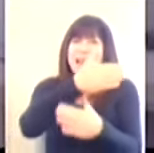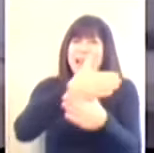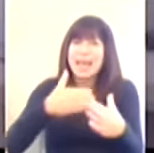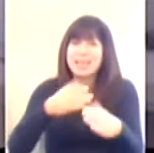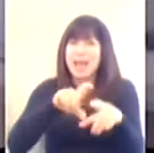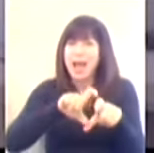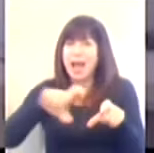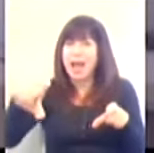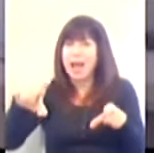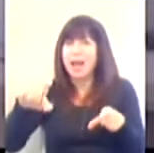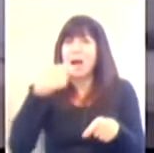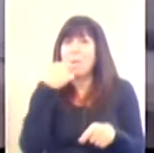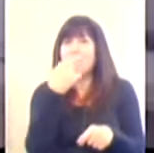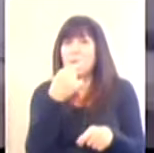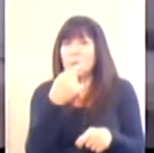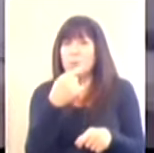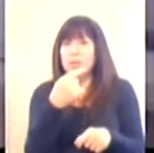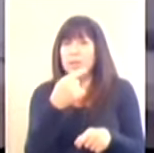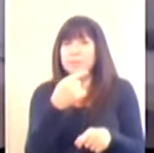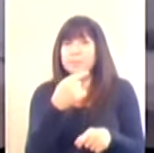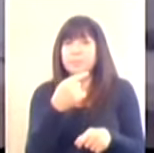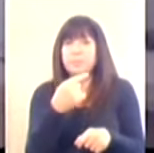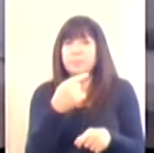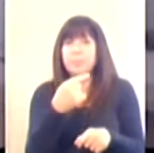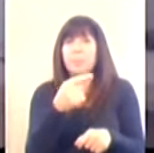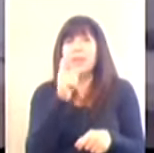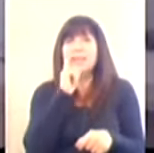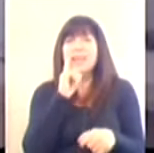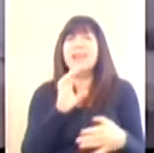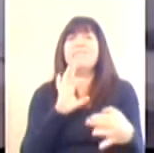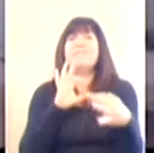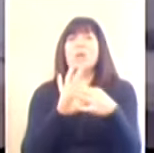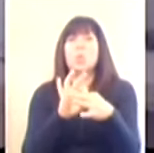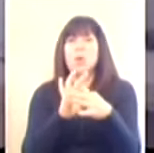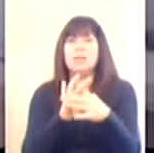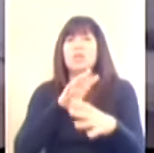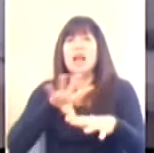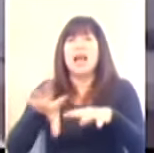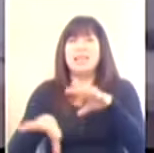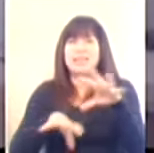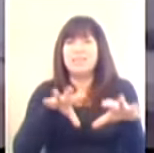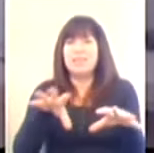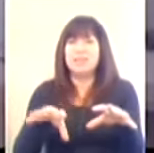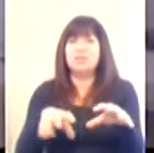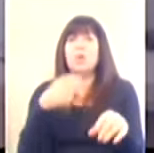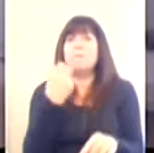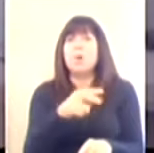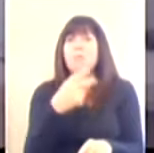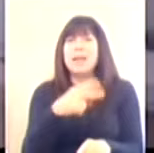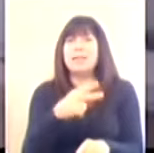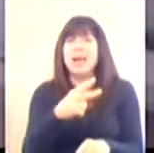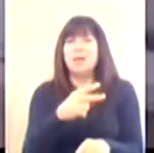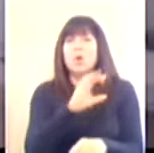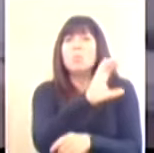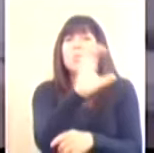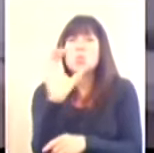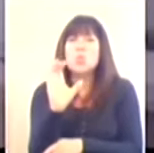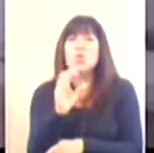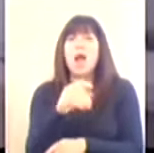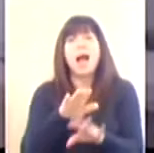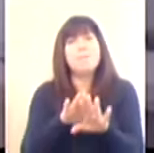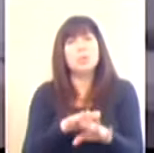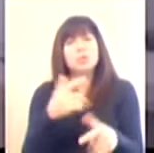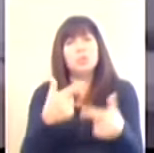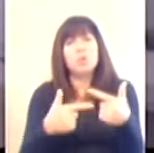leña, pregunta Ricardo Bettig, tiene una vinculación con la actividad de pequeños propietarios rurales y tiene un fuerte apoyo político, su uso